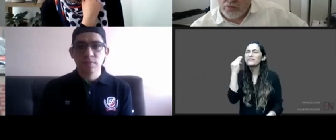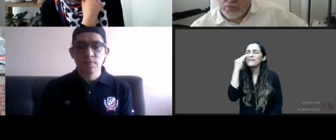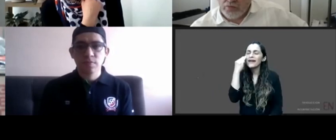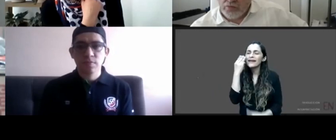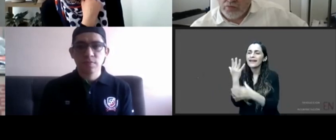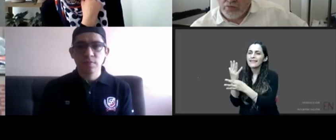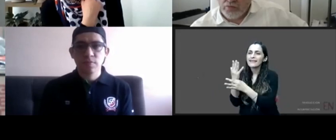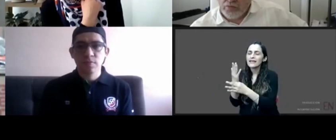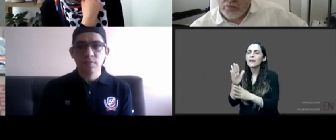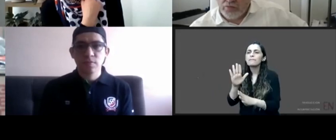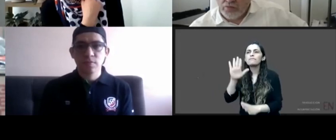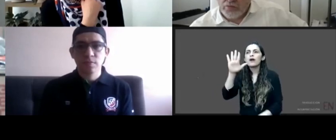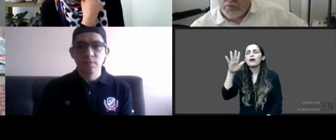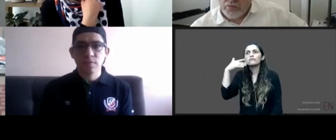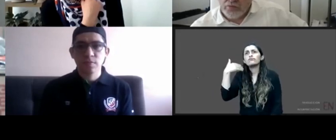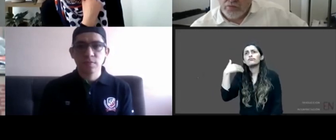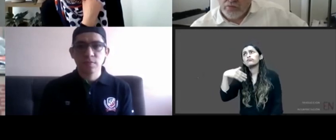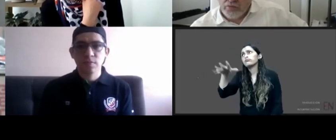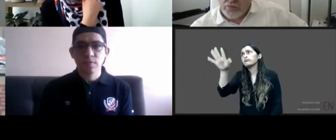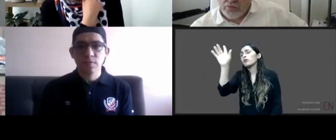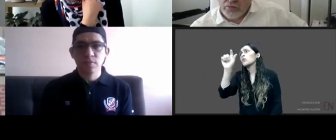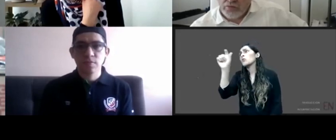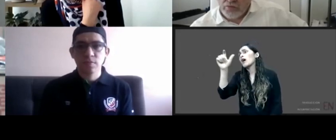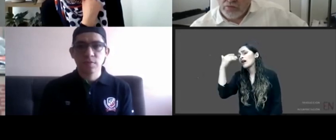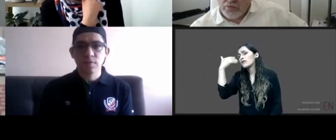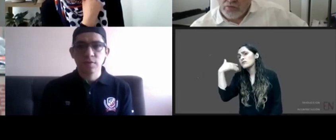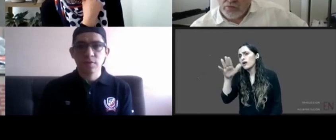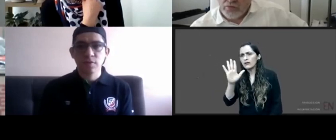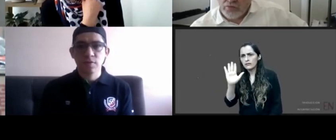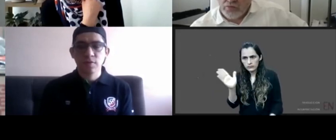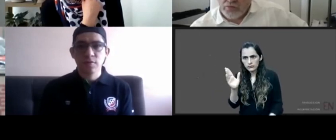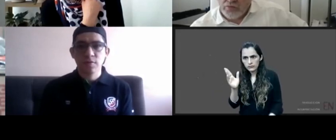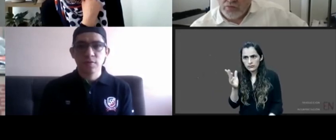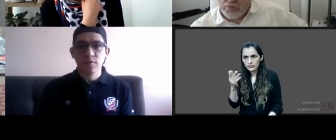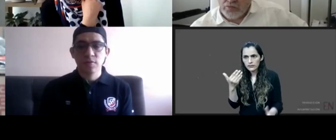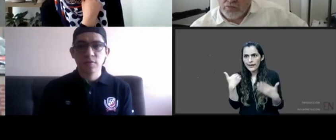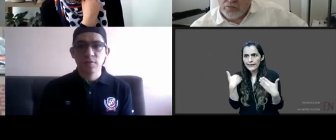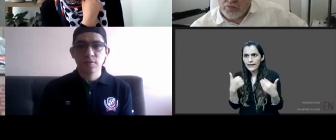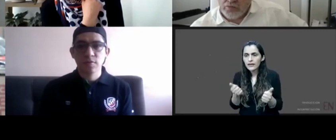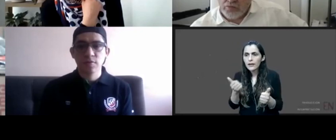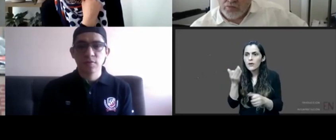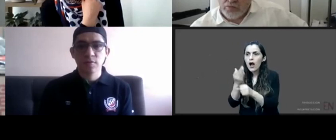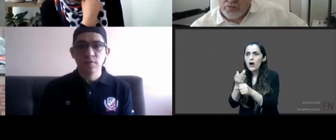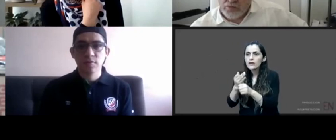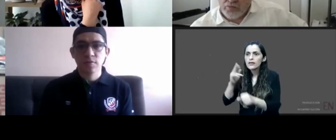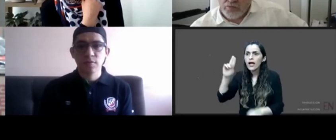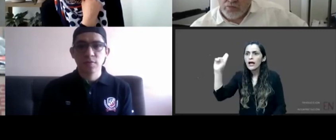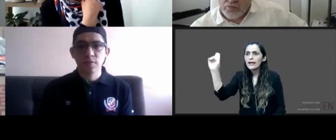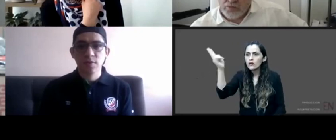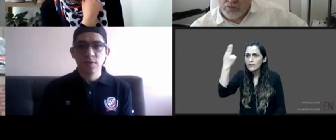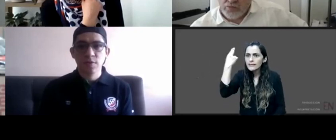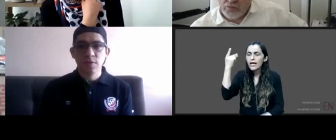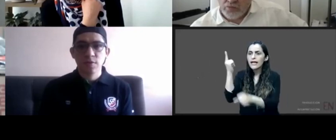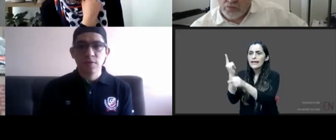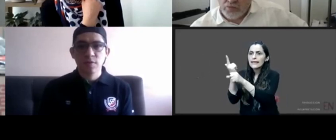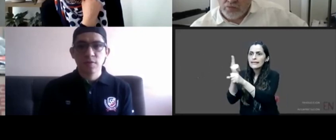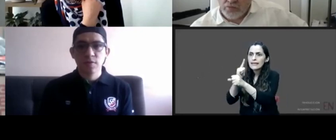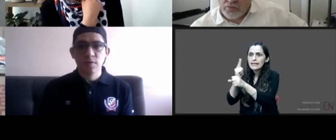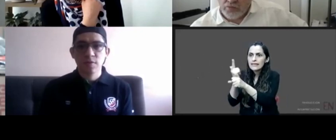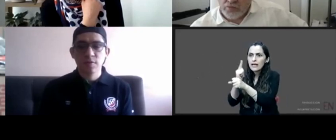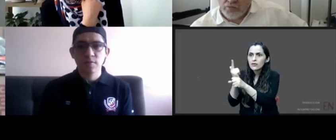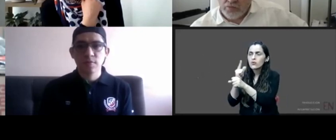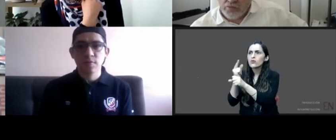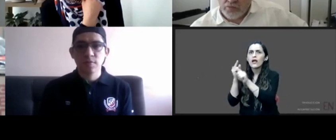muy lejano, pues de pronto eso nos explica por qué en universidades, en licenciaturas, en otros espacios